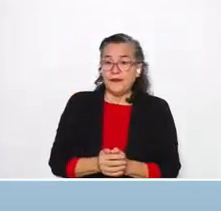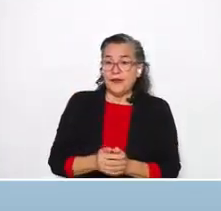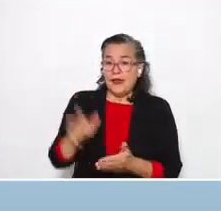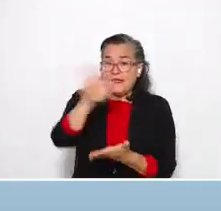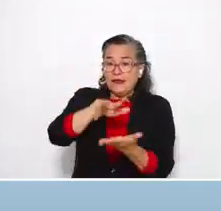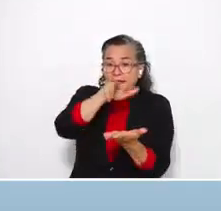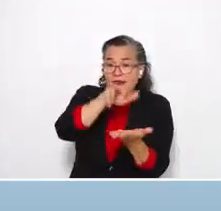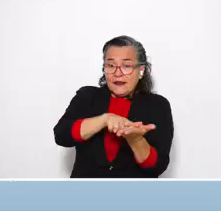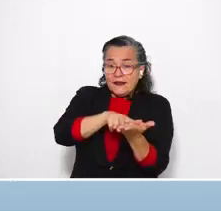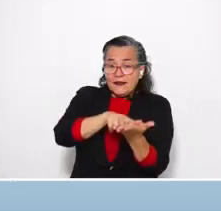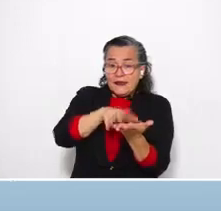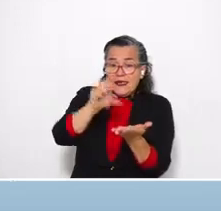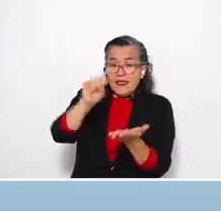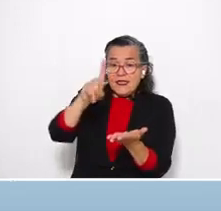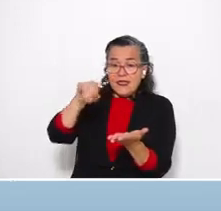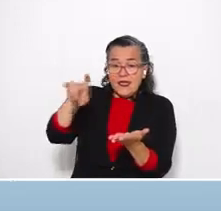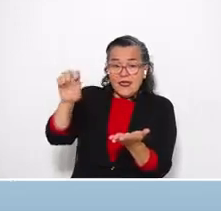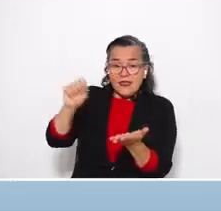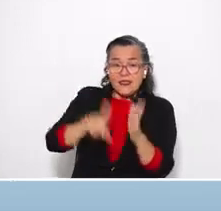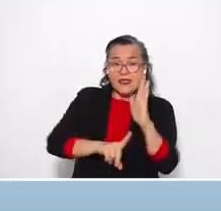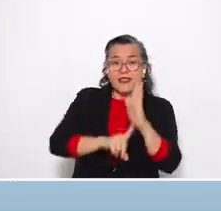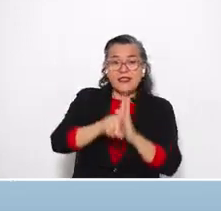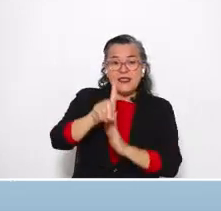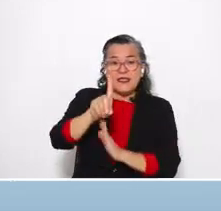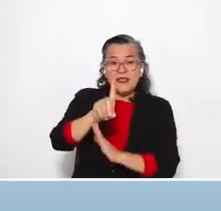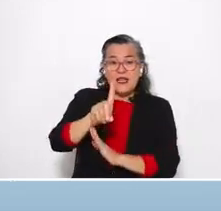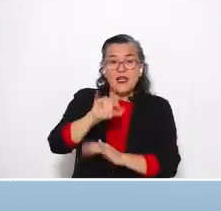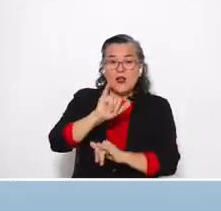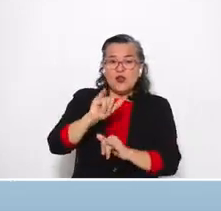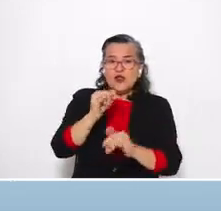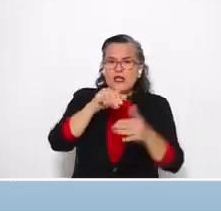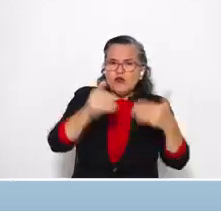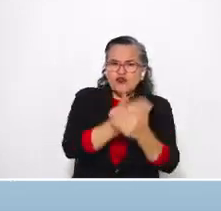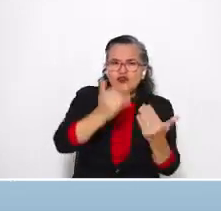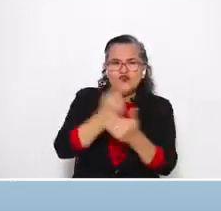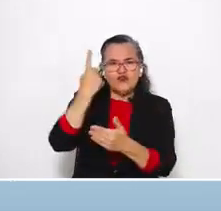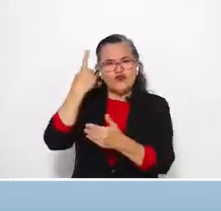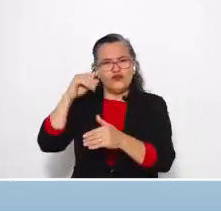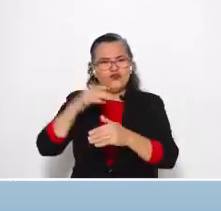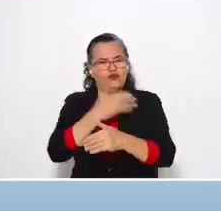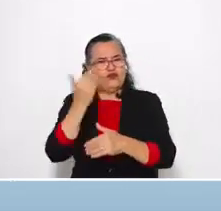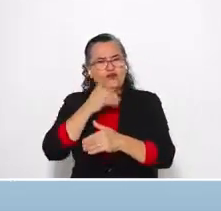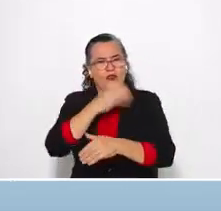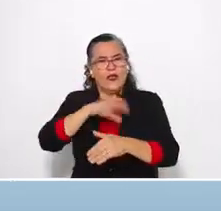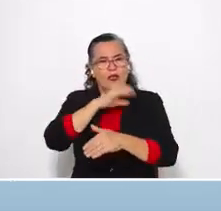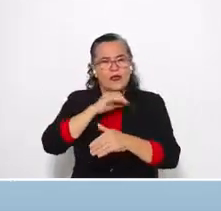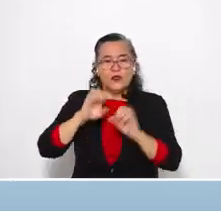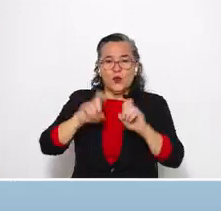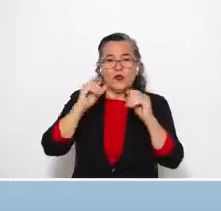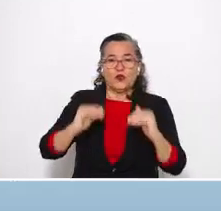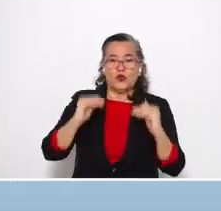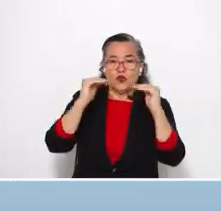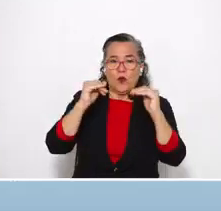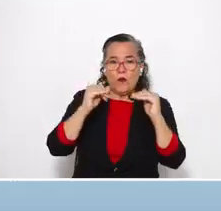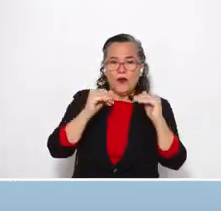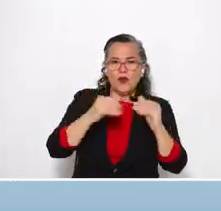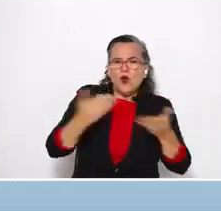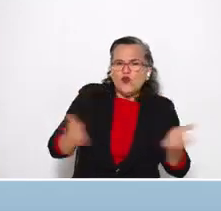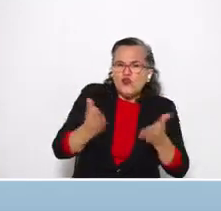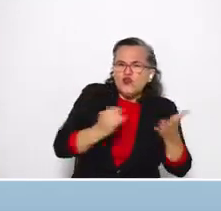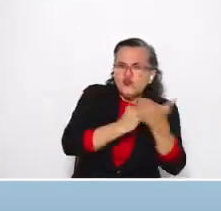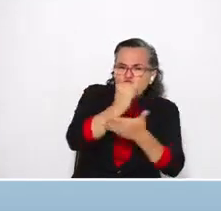SINAES desarrolla y promueve la investigación, desarrollo e innovación para el mejoramiento de la calidad de la educación